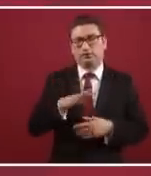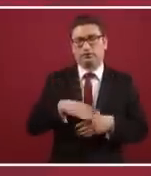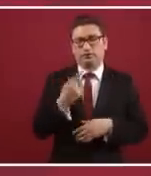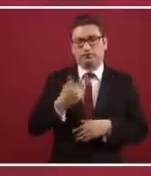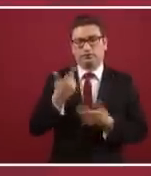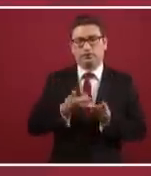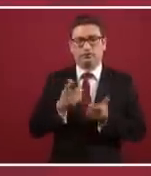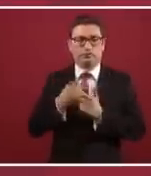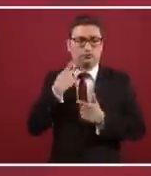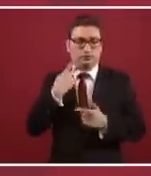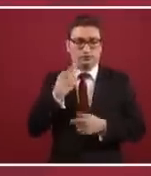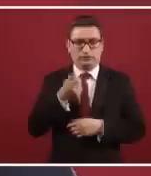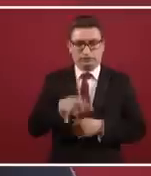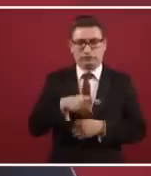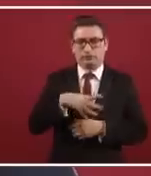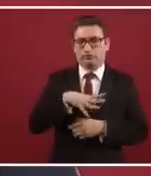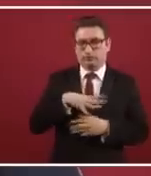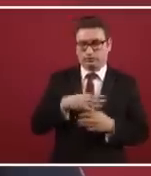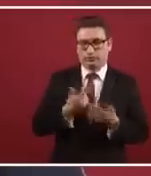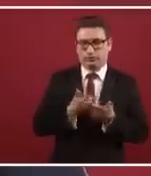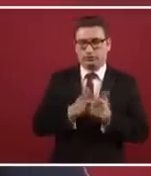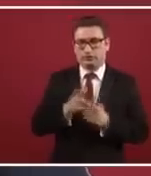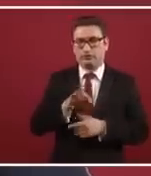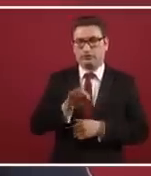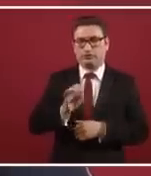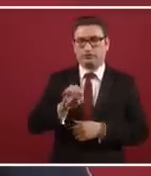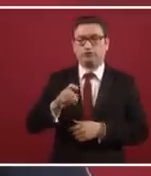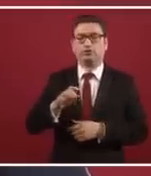existe una fiscalía electoral